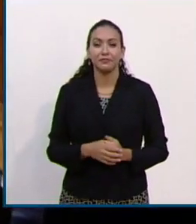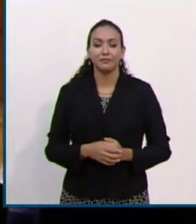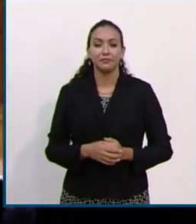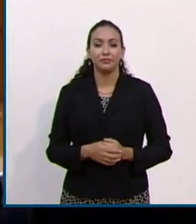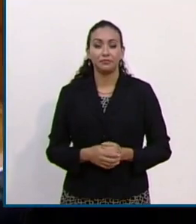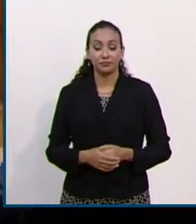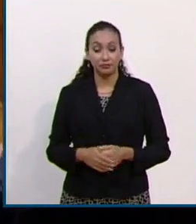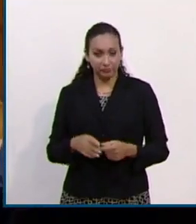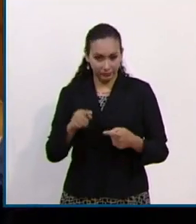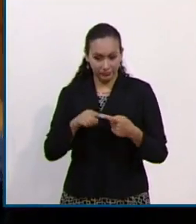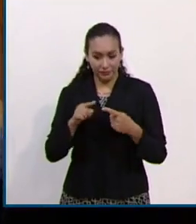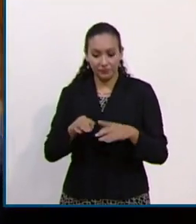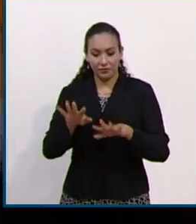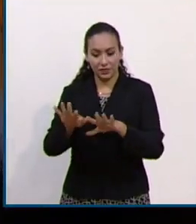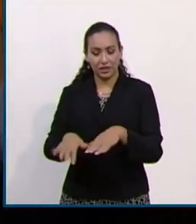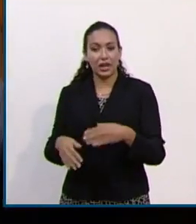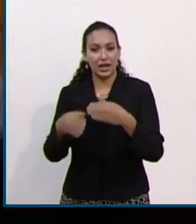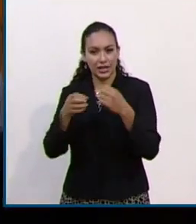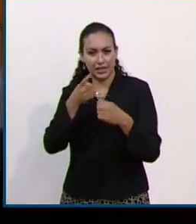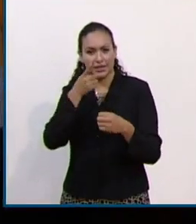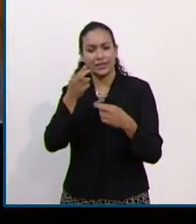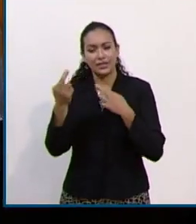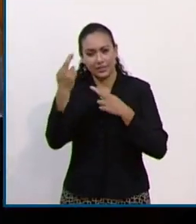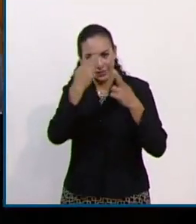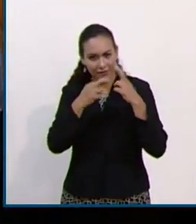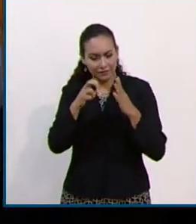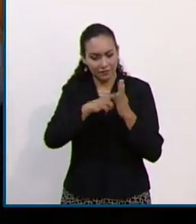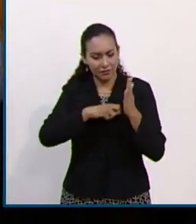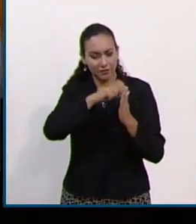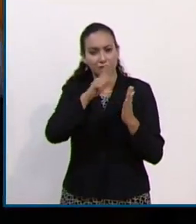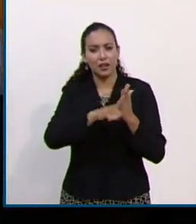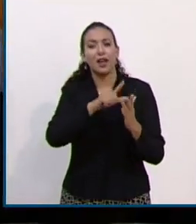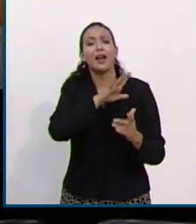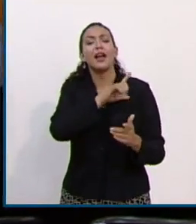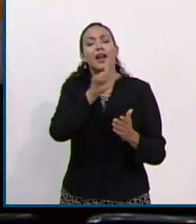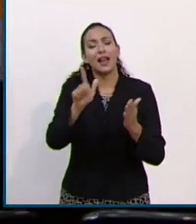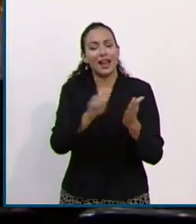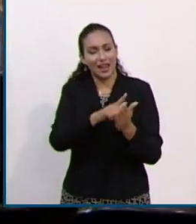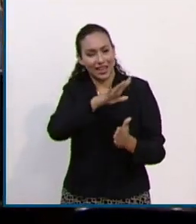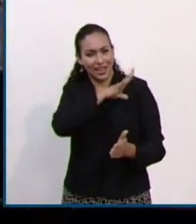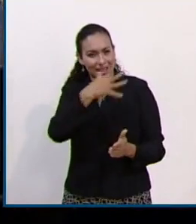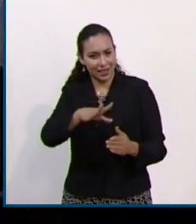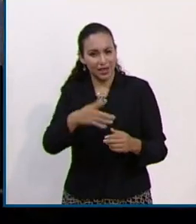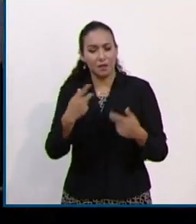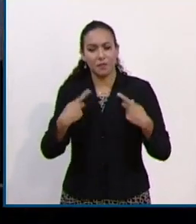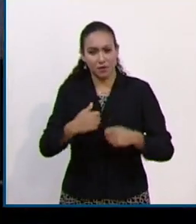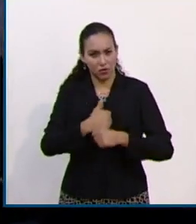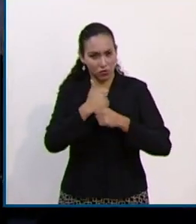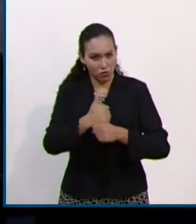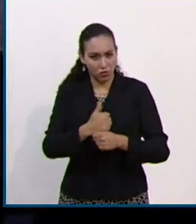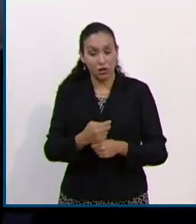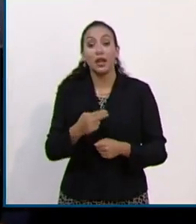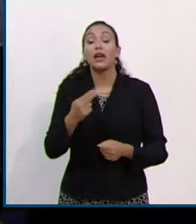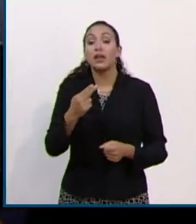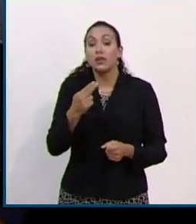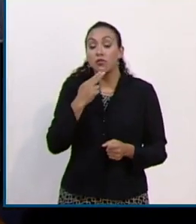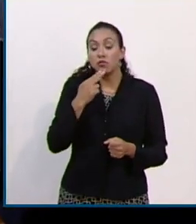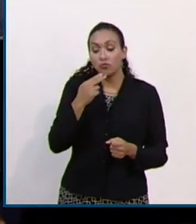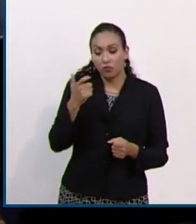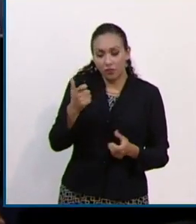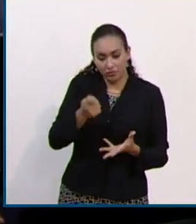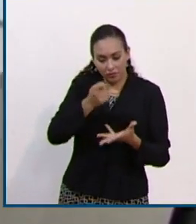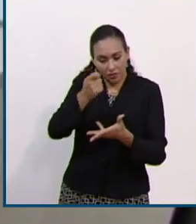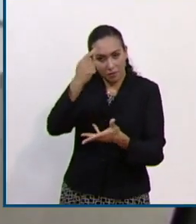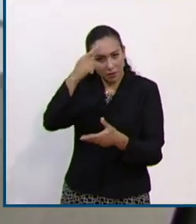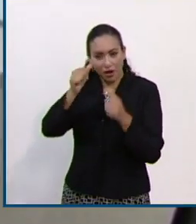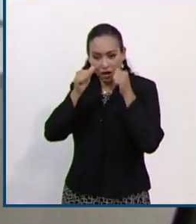La primera sala de la Corte declaró inválida la reforma a la Ley General de Víctimas que permitió la reducción de los recursos para atenderlas. En